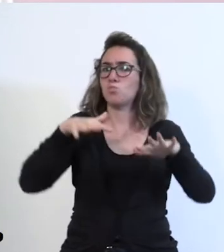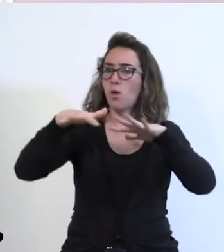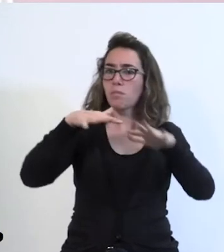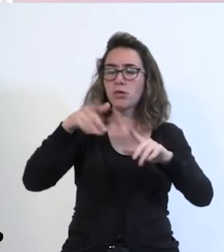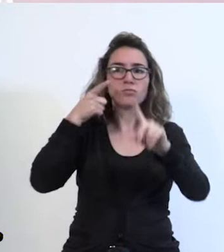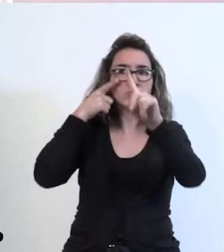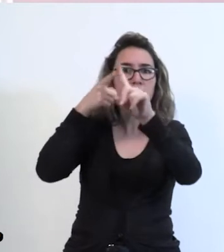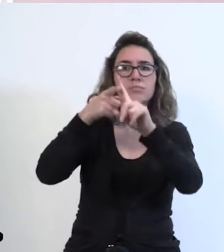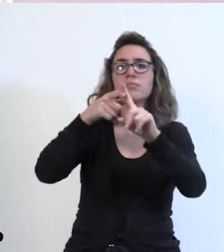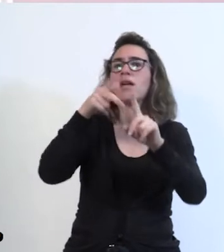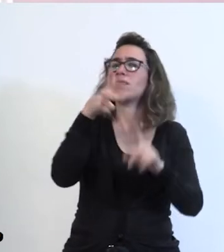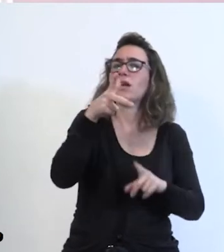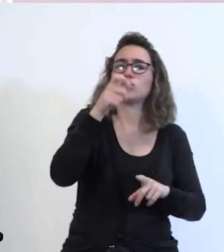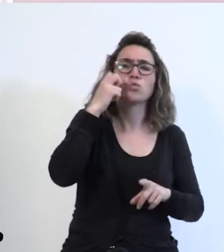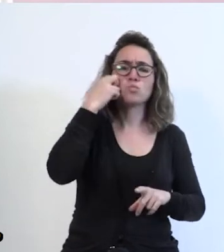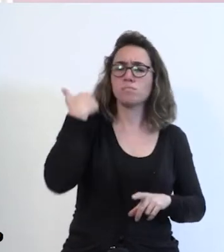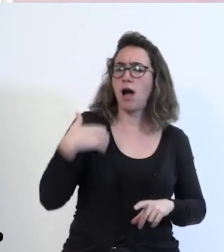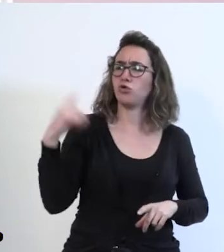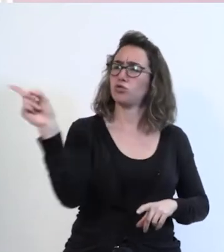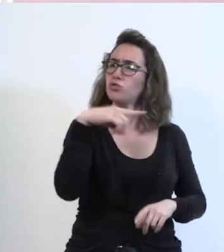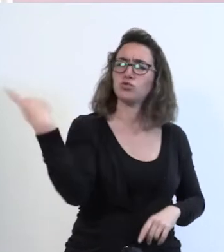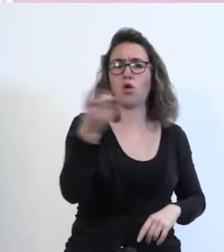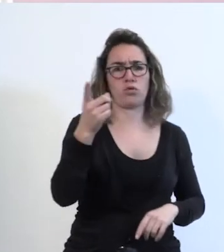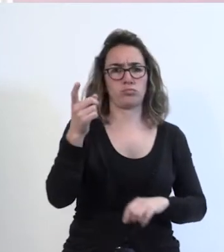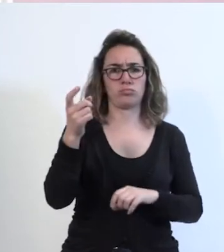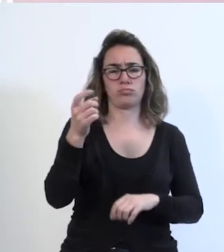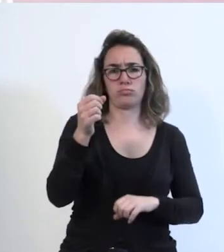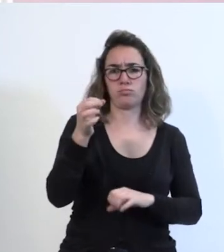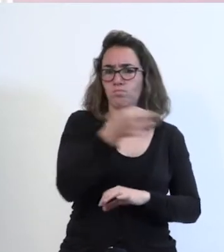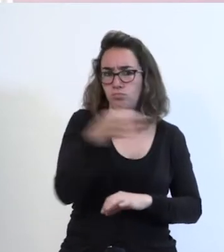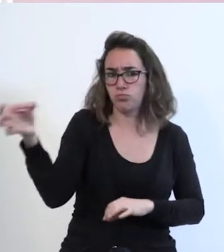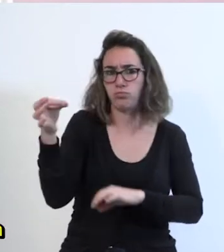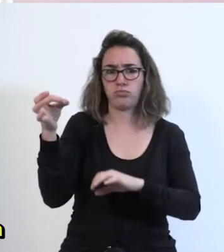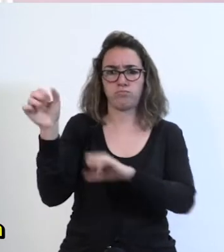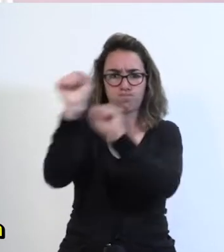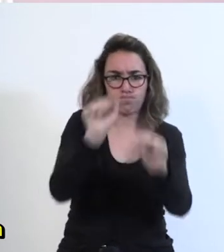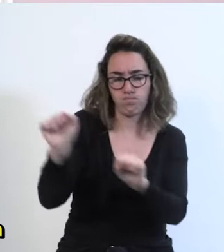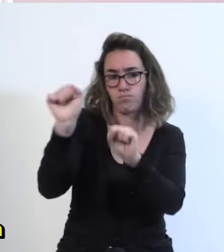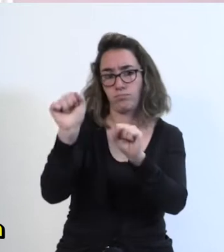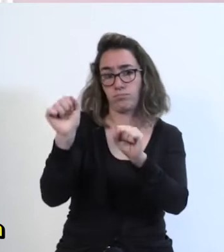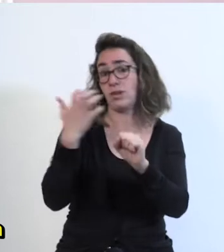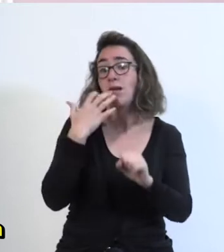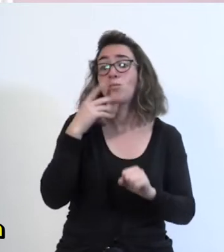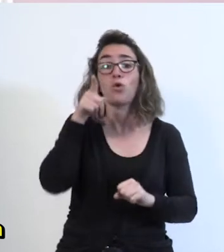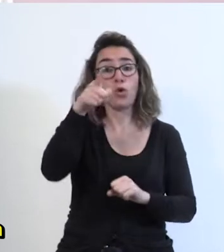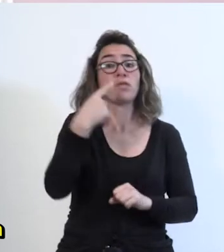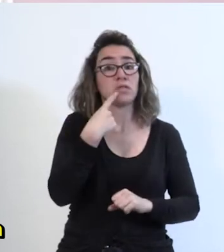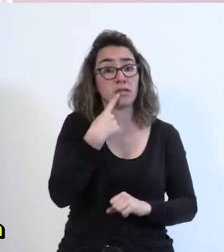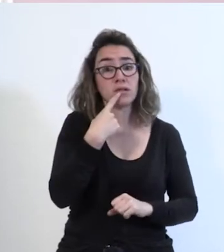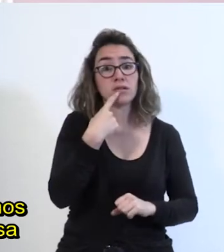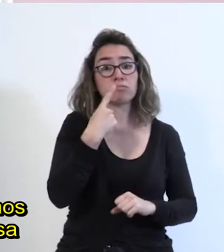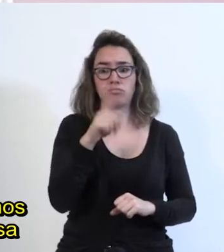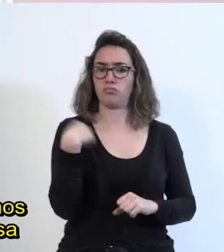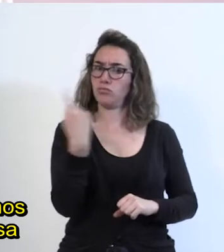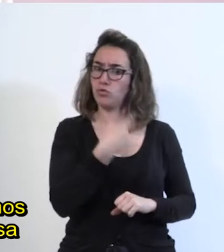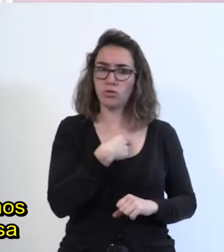que garantiza la defensa de todos los derechos humanos, de todas y de todos, y precisamente tú dices, ahí es cuando asumimos también